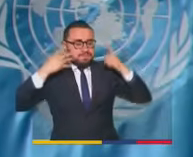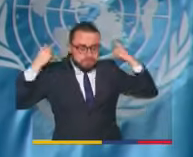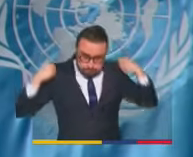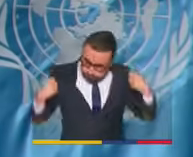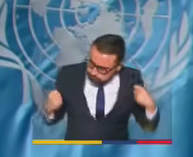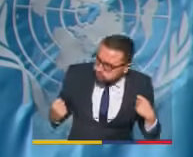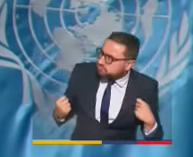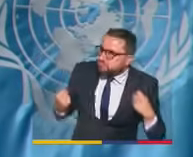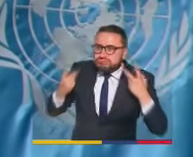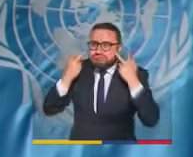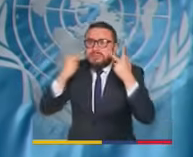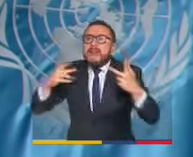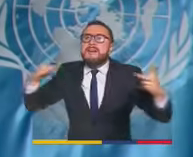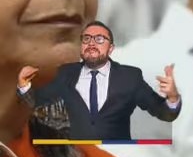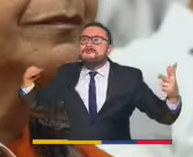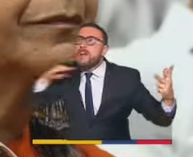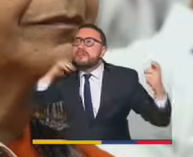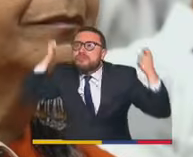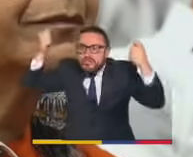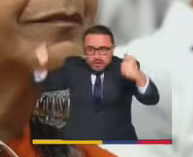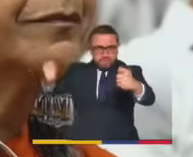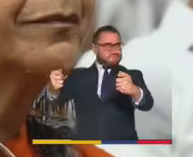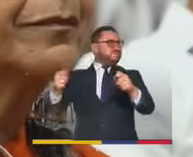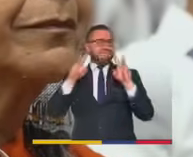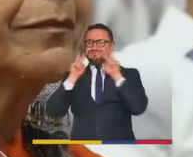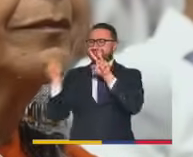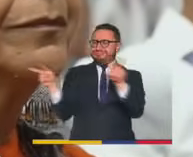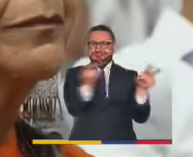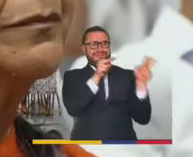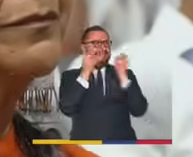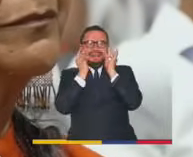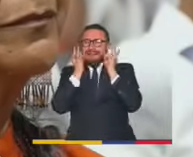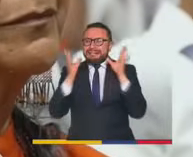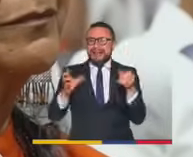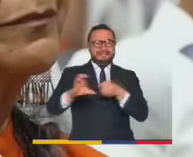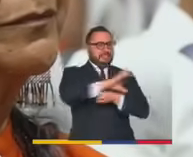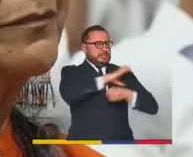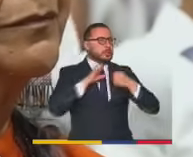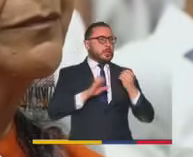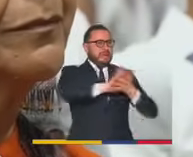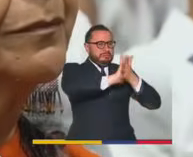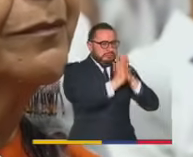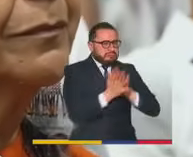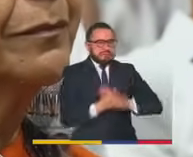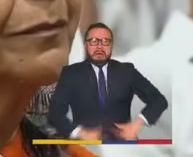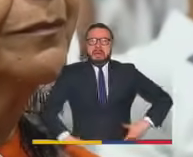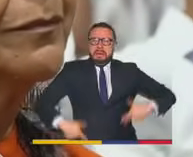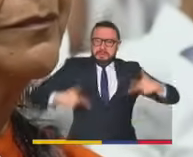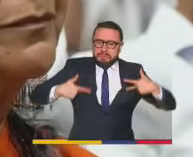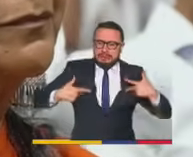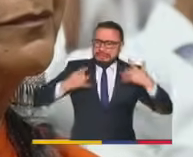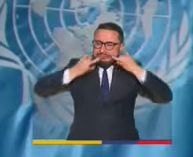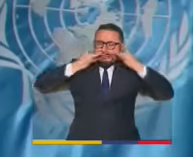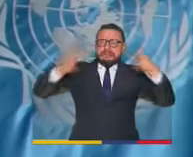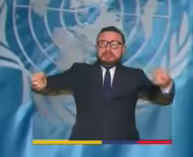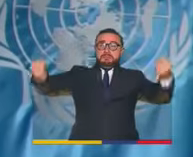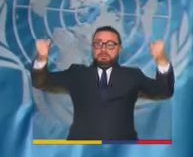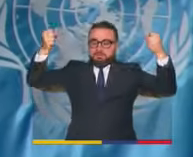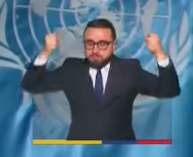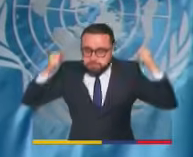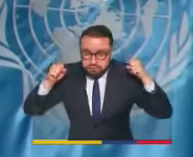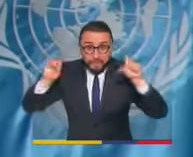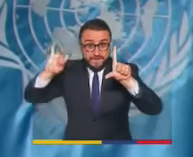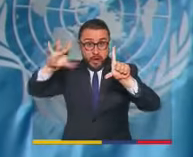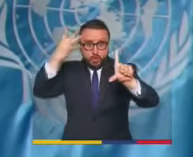de la barbarie y las ciudades y la cultura y las vidas destruidas, se empoderan